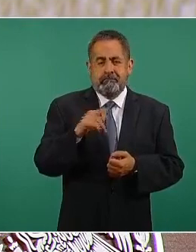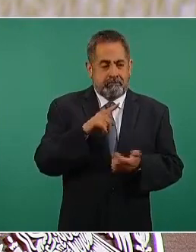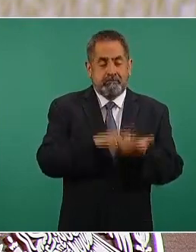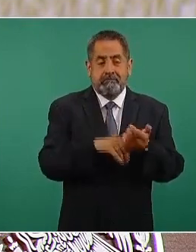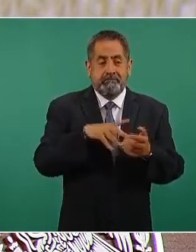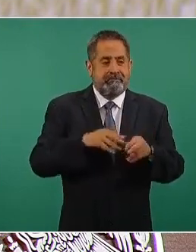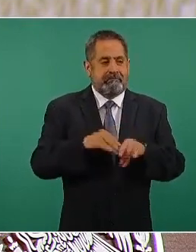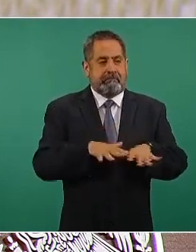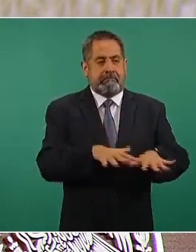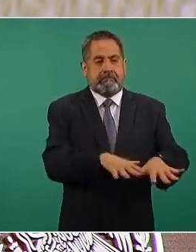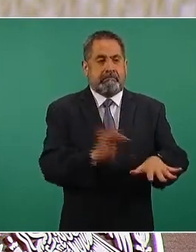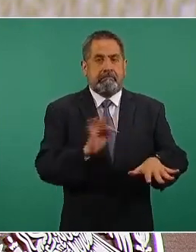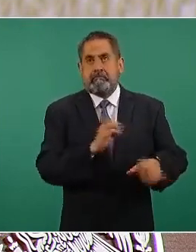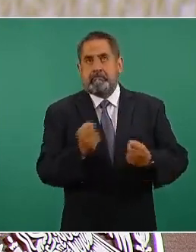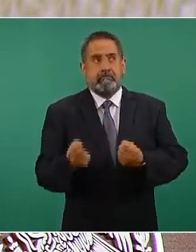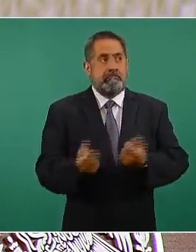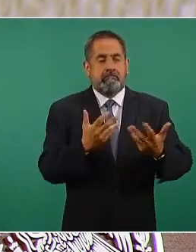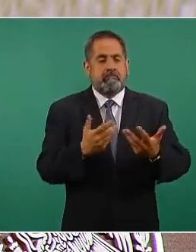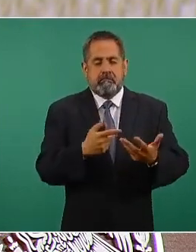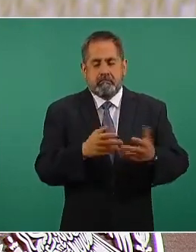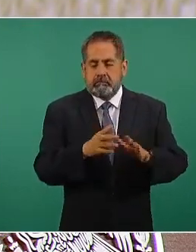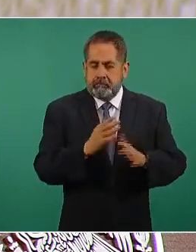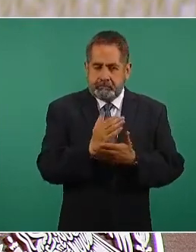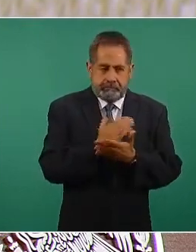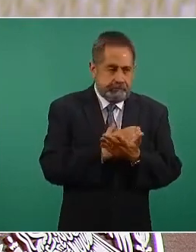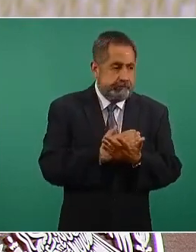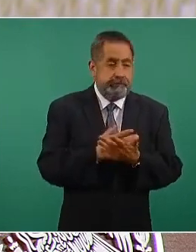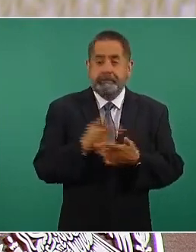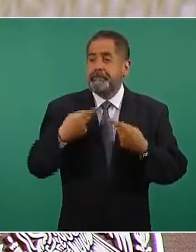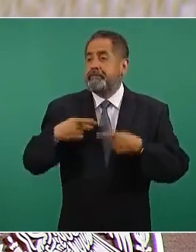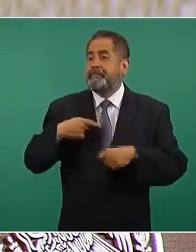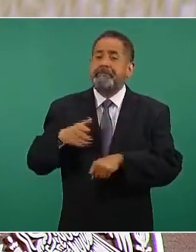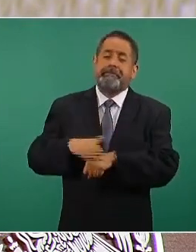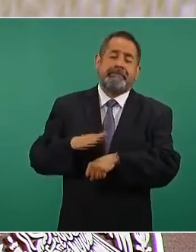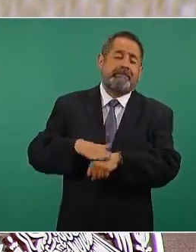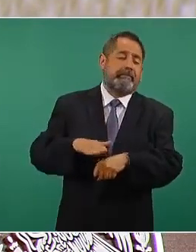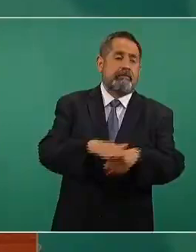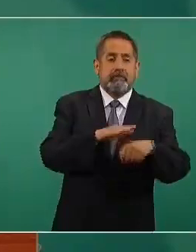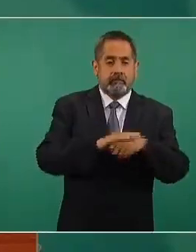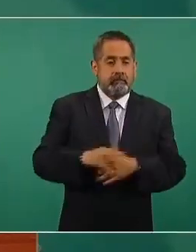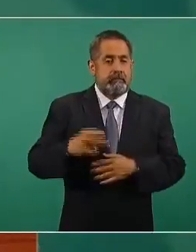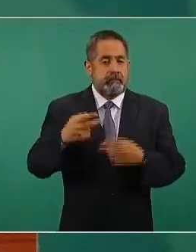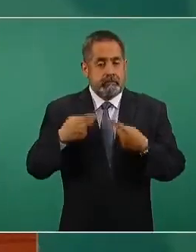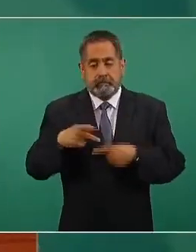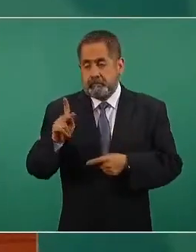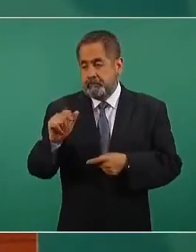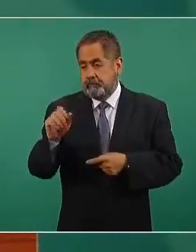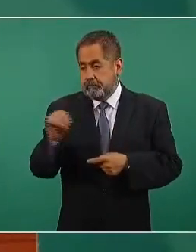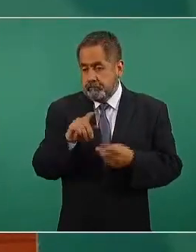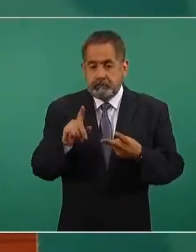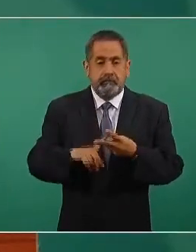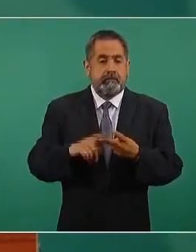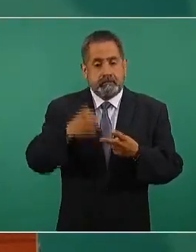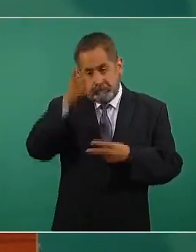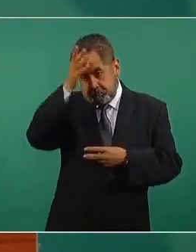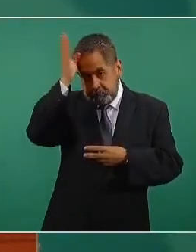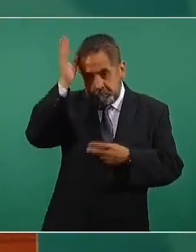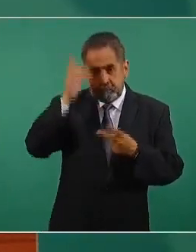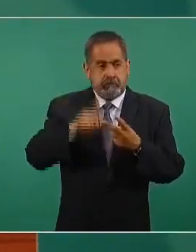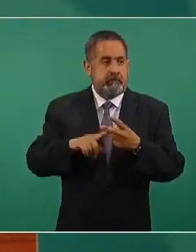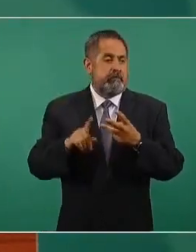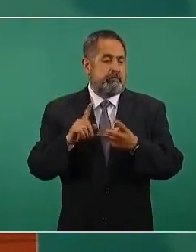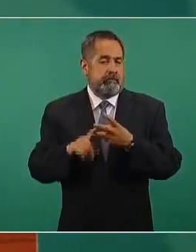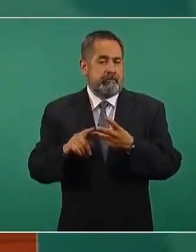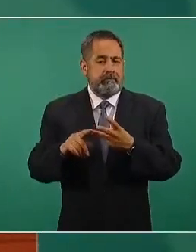medida de mitigación y protección a la población, personal de Pemex, Protección Civil y bomberos de